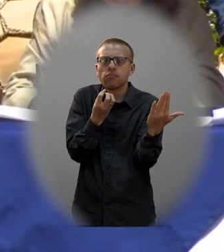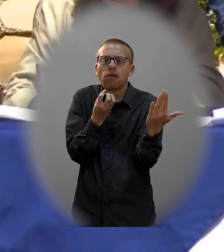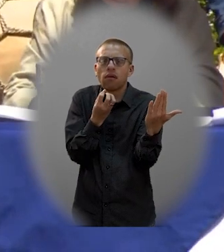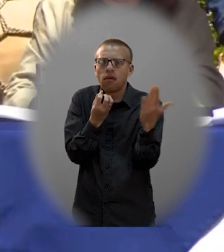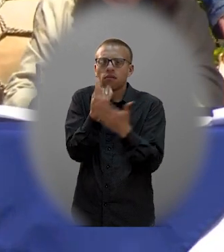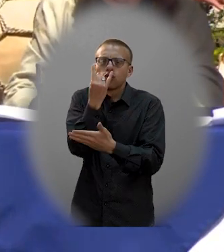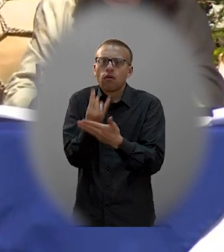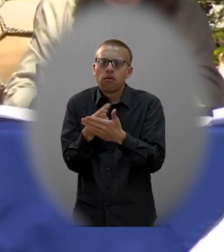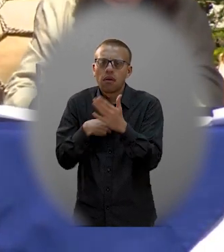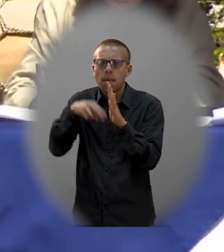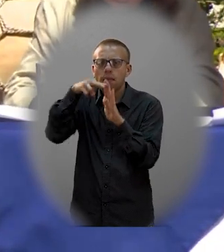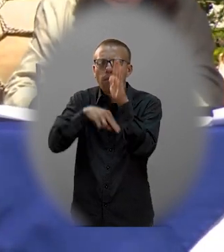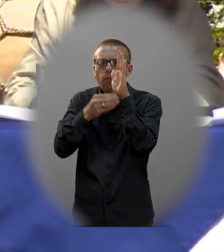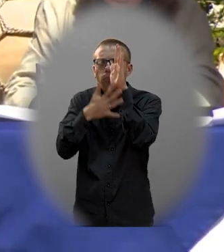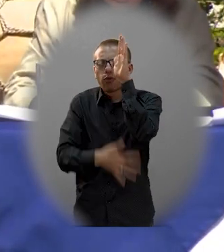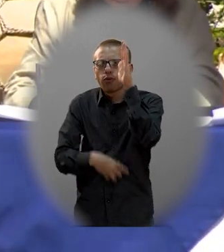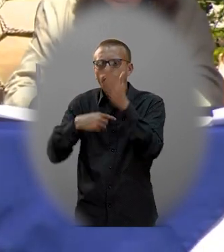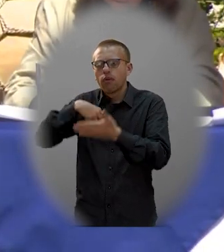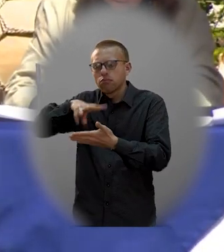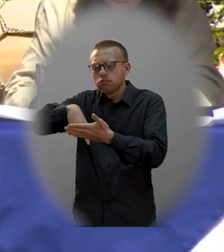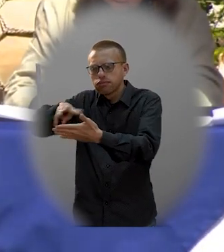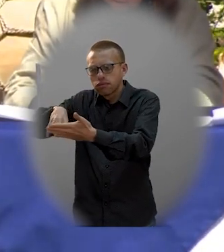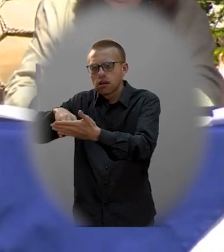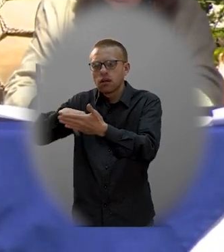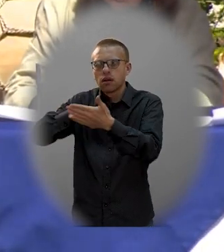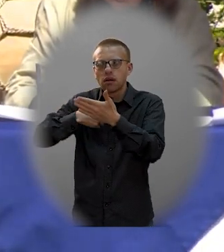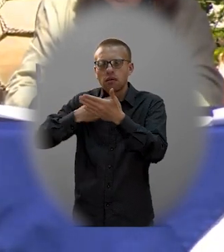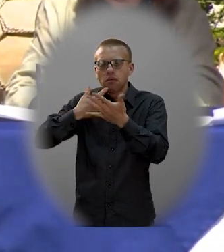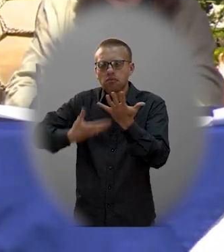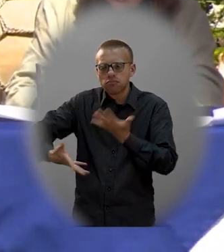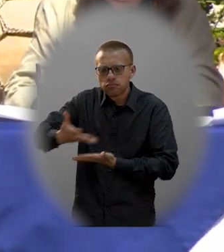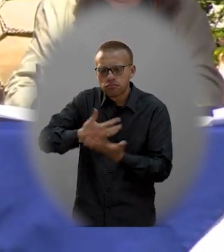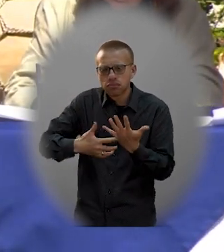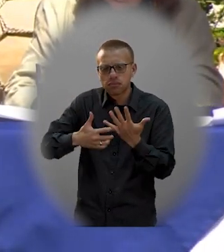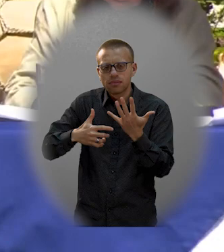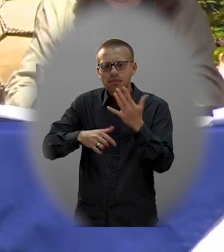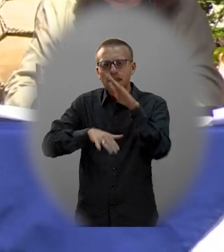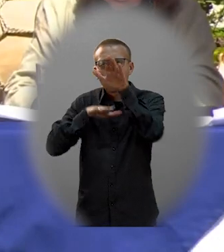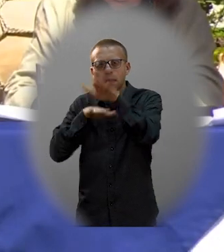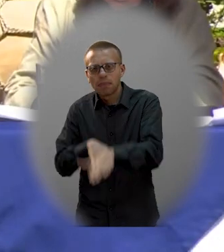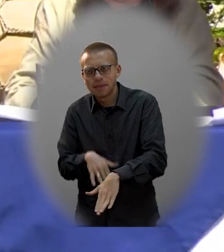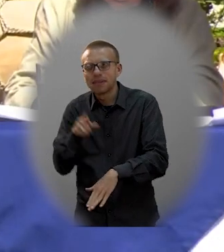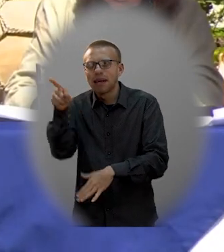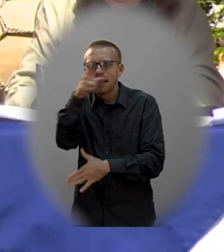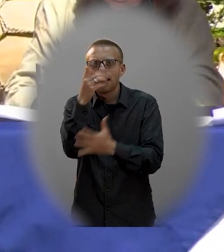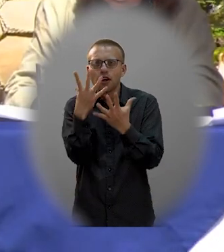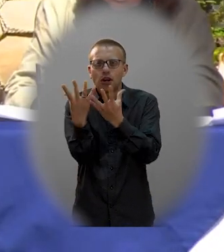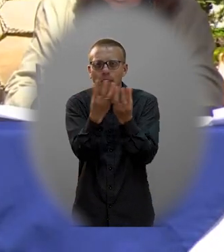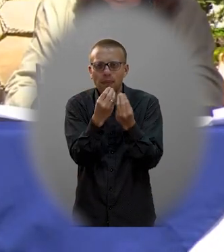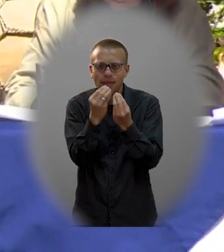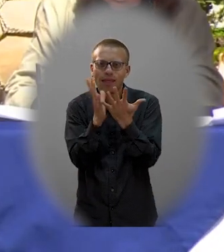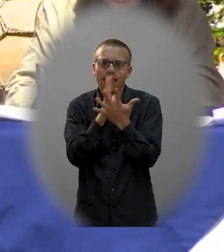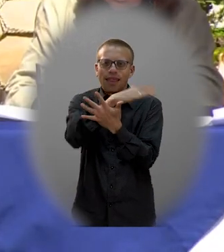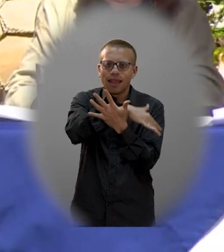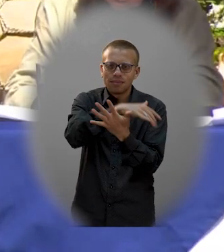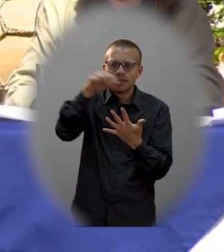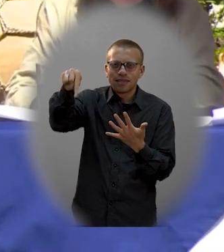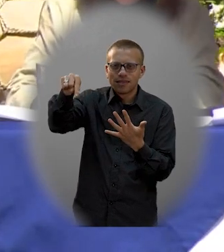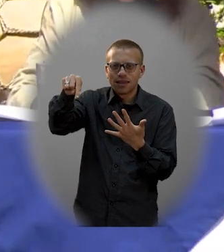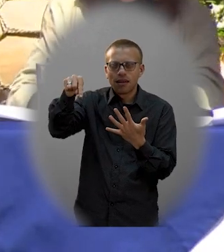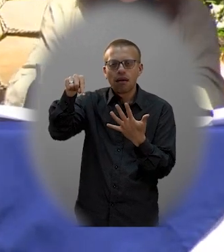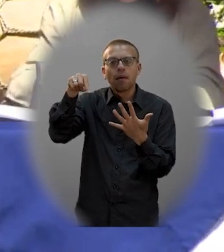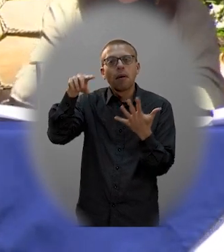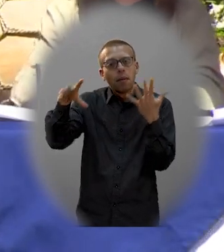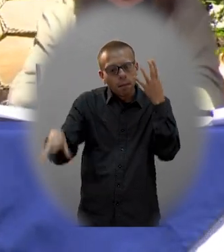hemos revisado, ajustado desde el CACS, lo hemos discutido con los delegados y delegadas del Comité de Transversalización y que queremos